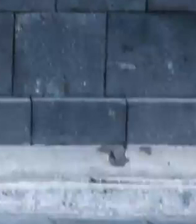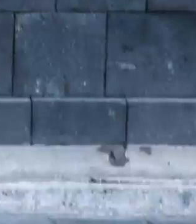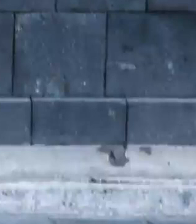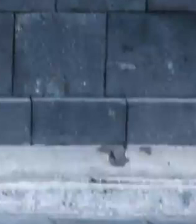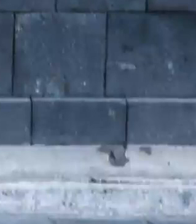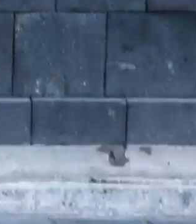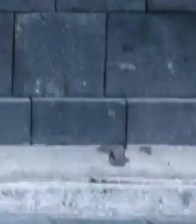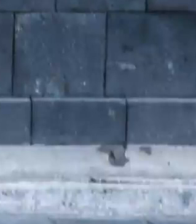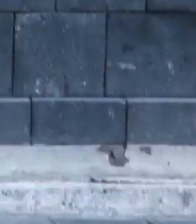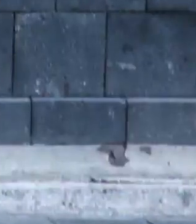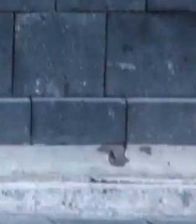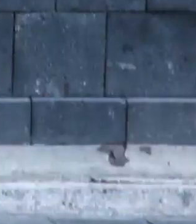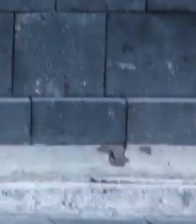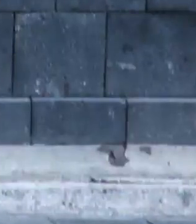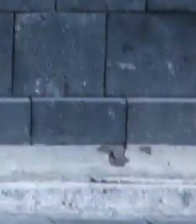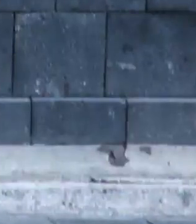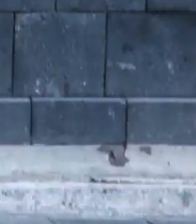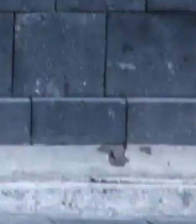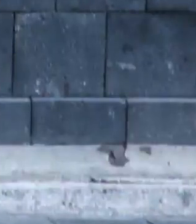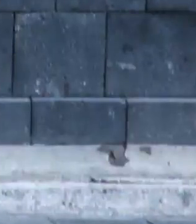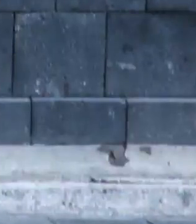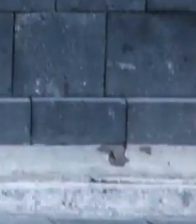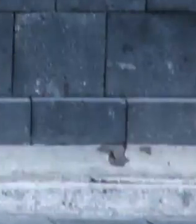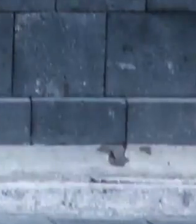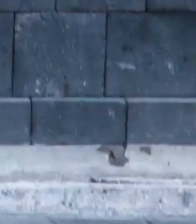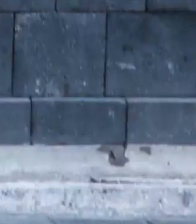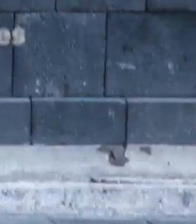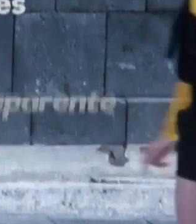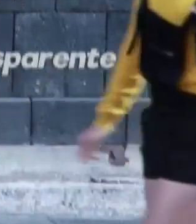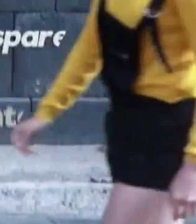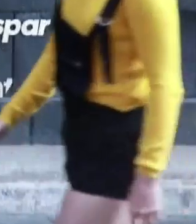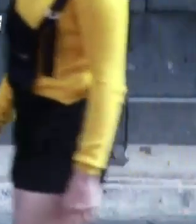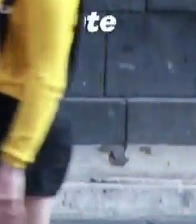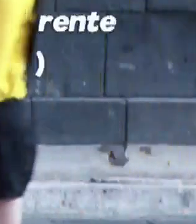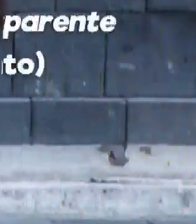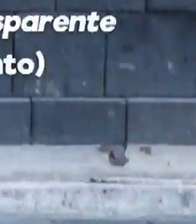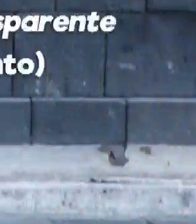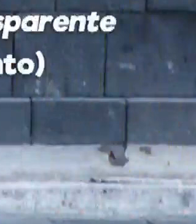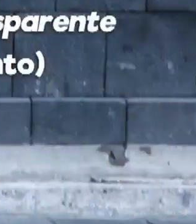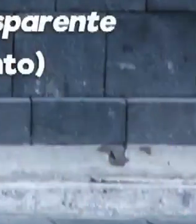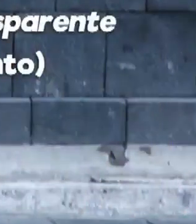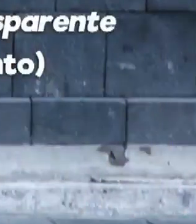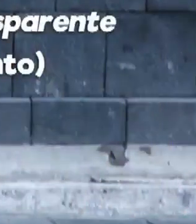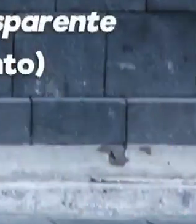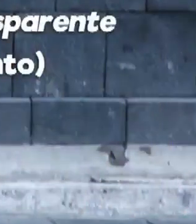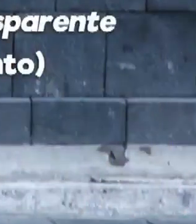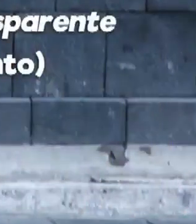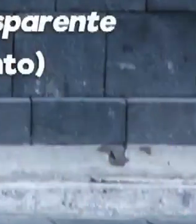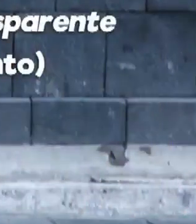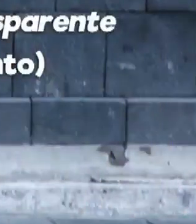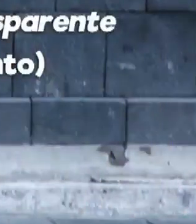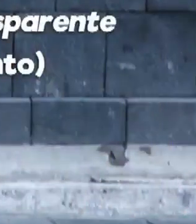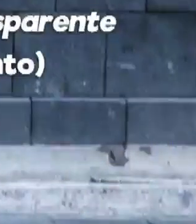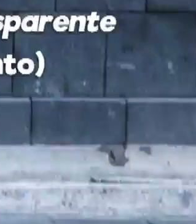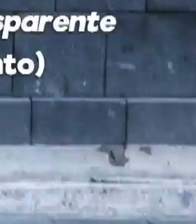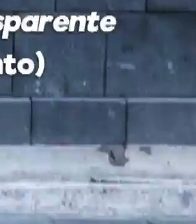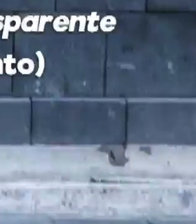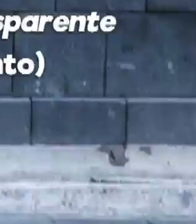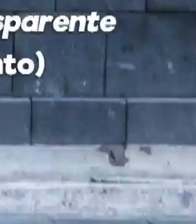hacer? En la región más transparente del aire. Carlos Fuentes. La región más